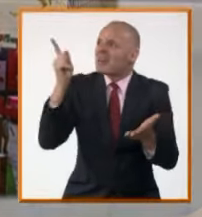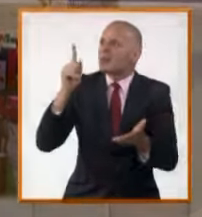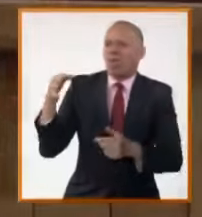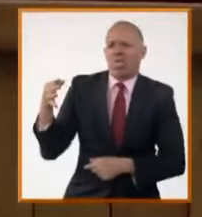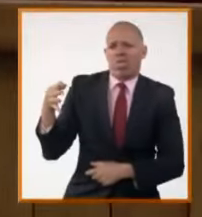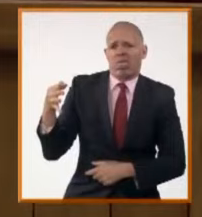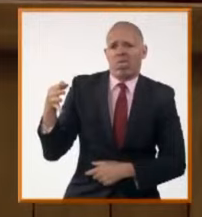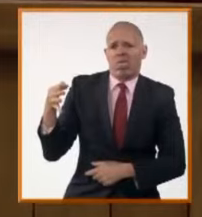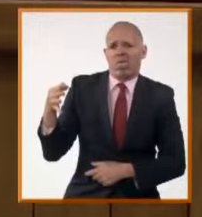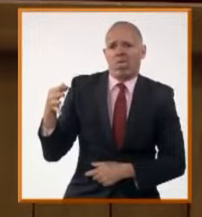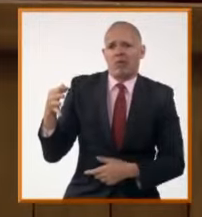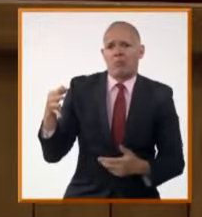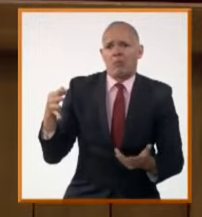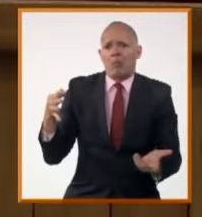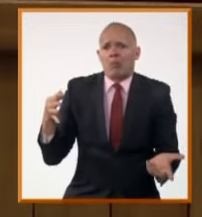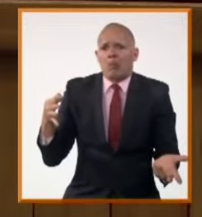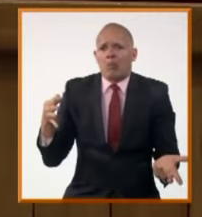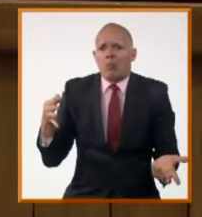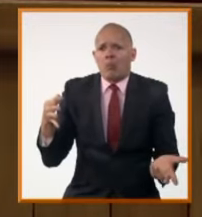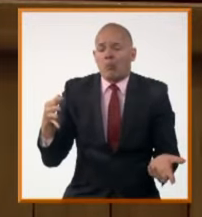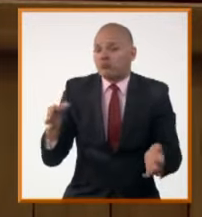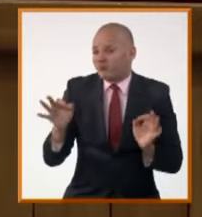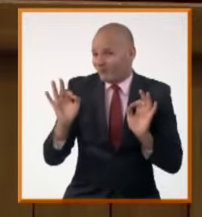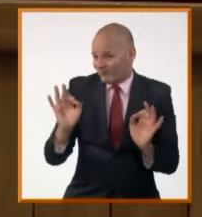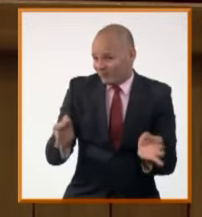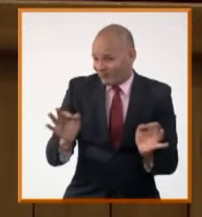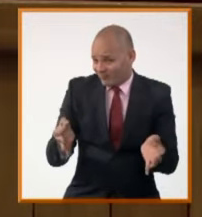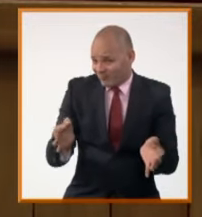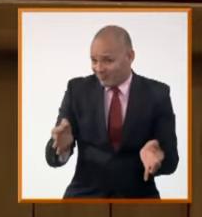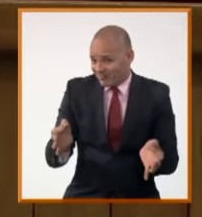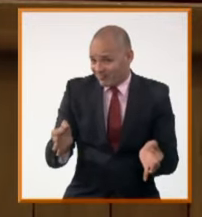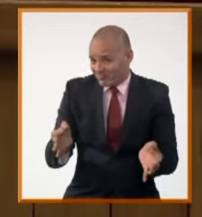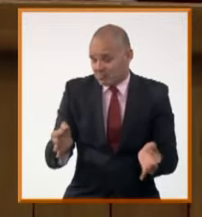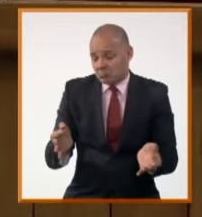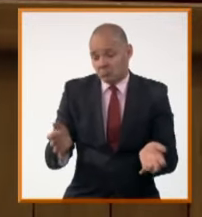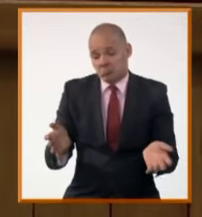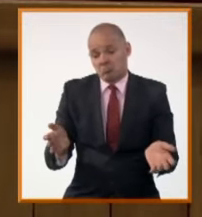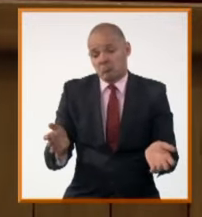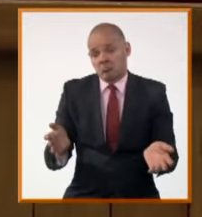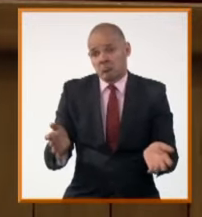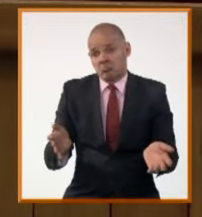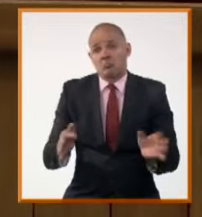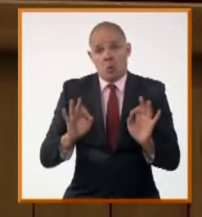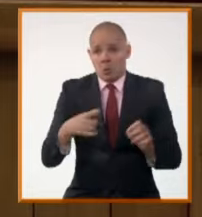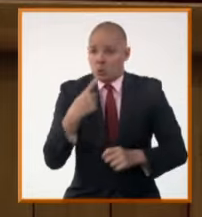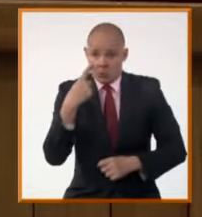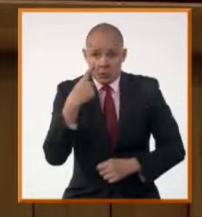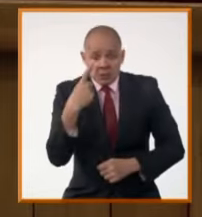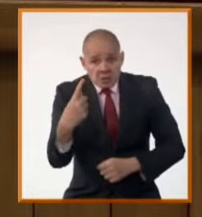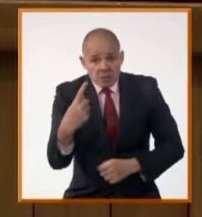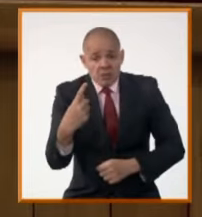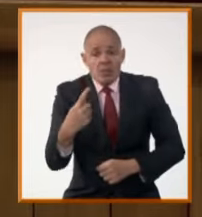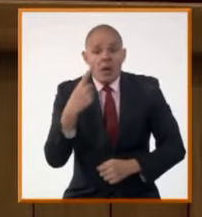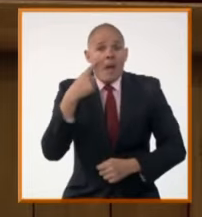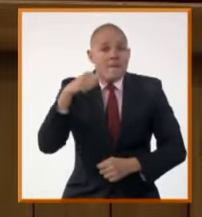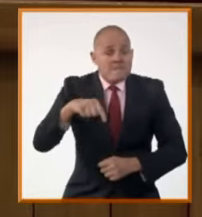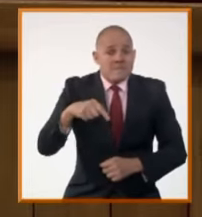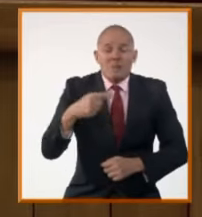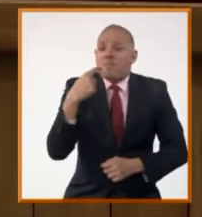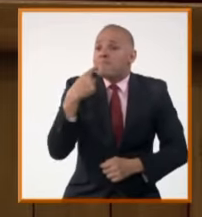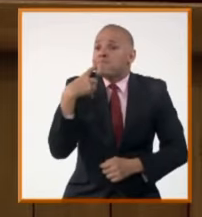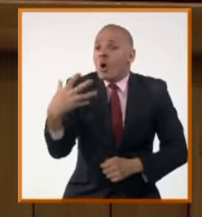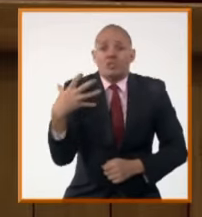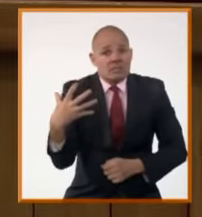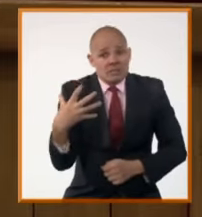está establecido así por el gobierno, que es necesario ampliar la participación